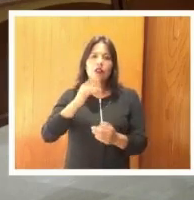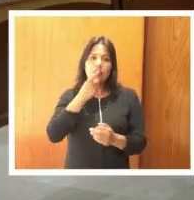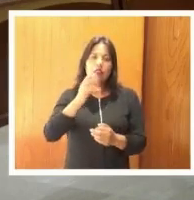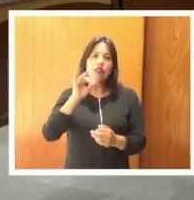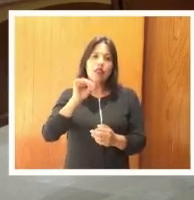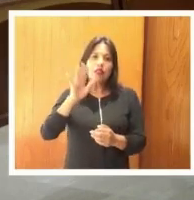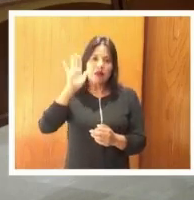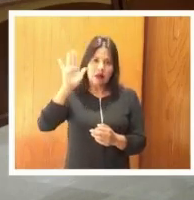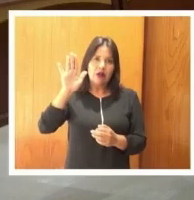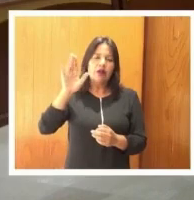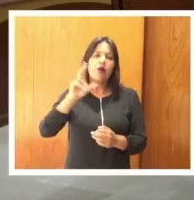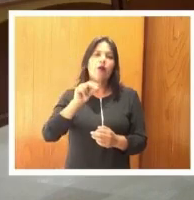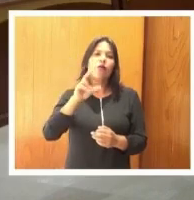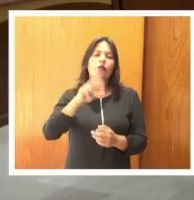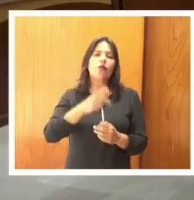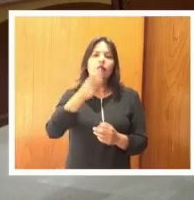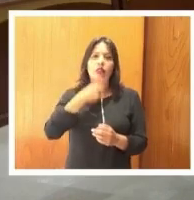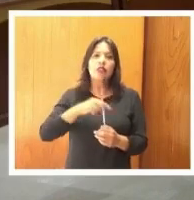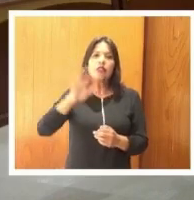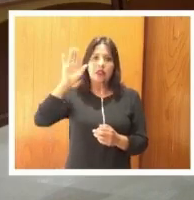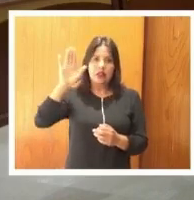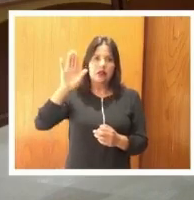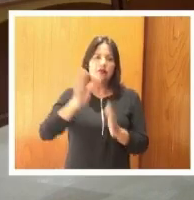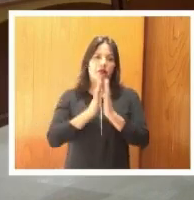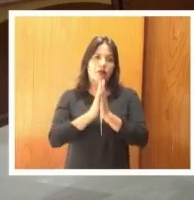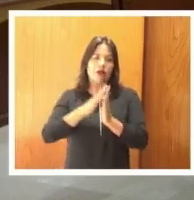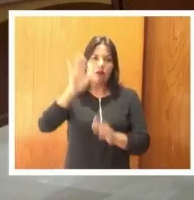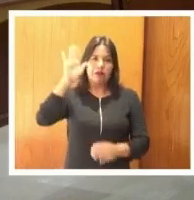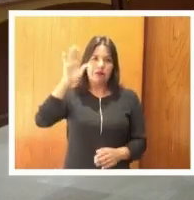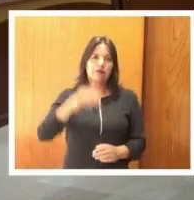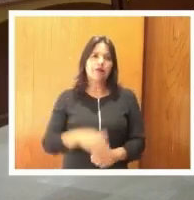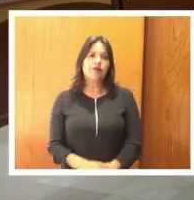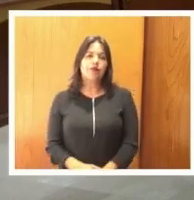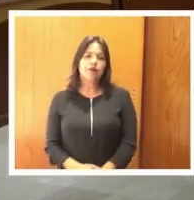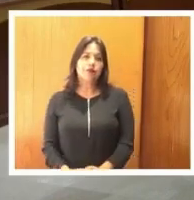están a favor y lo manifiesten así, levantando la mano.